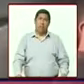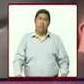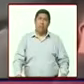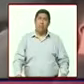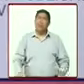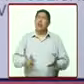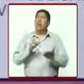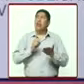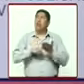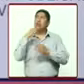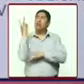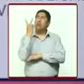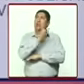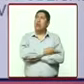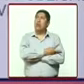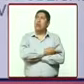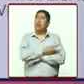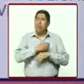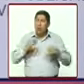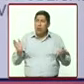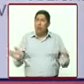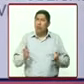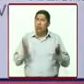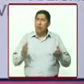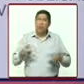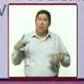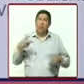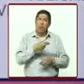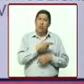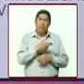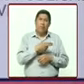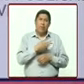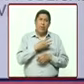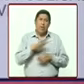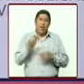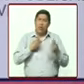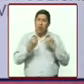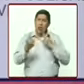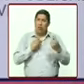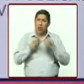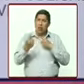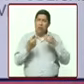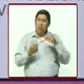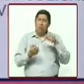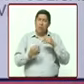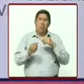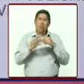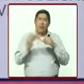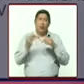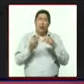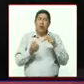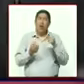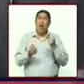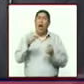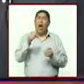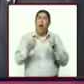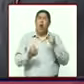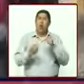Que en estos dos días han provocado la interrupción y la circulación del transporte liviano y